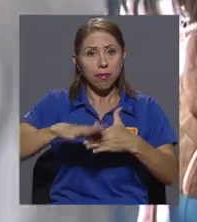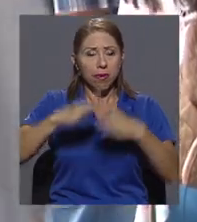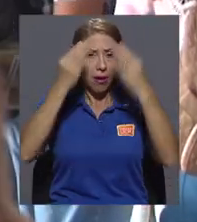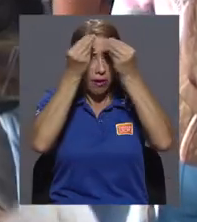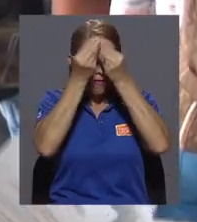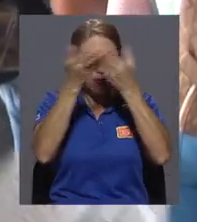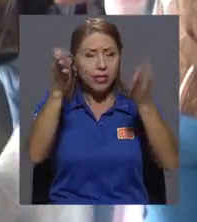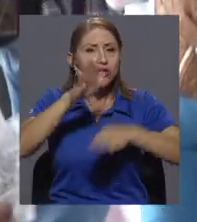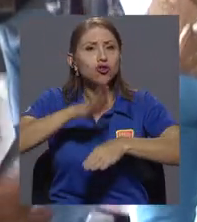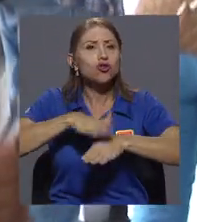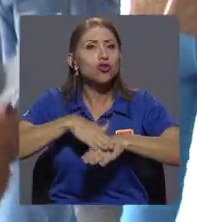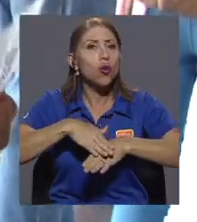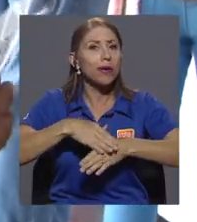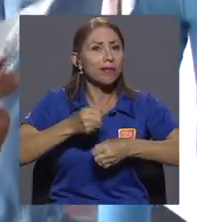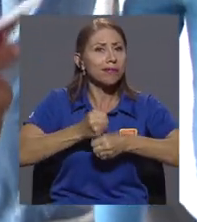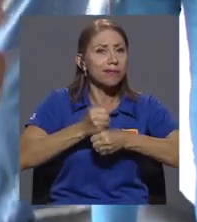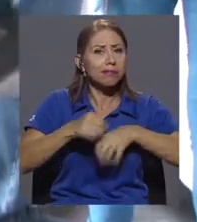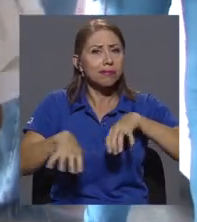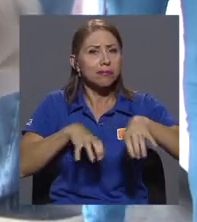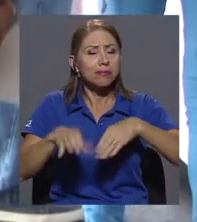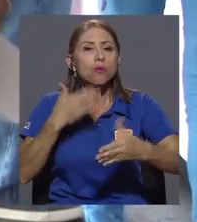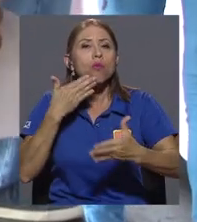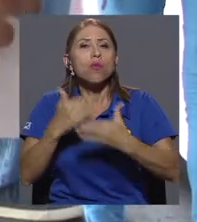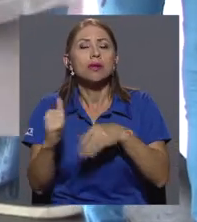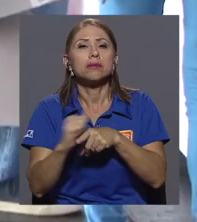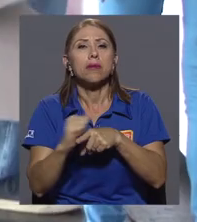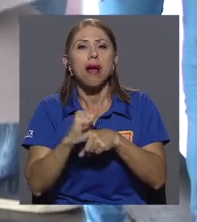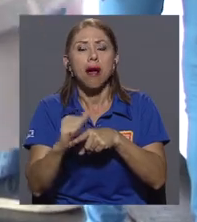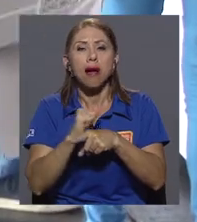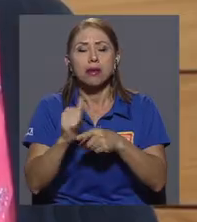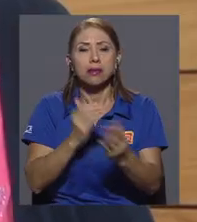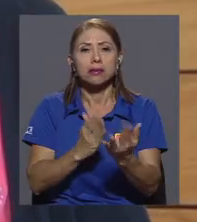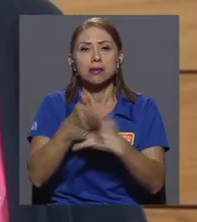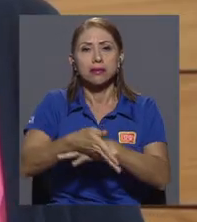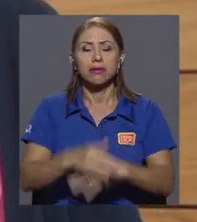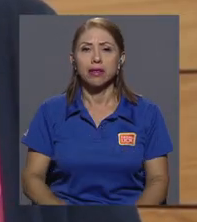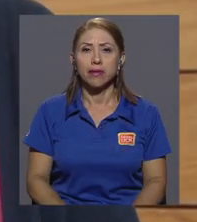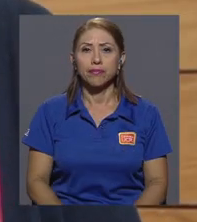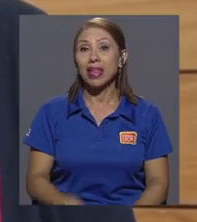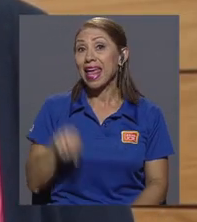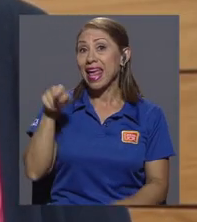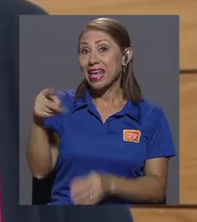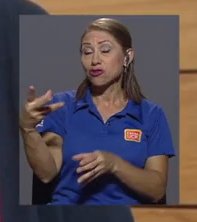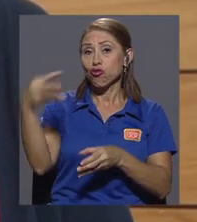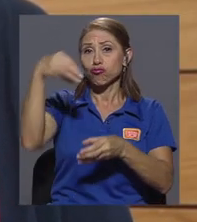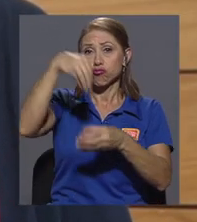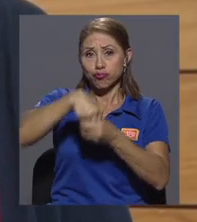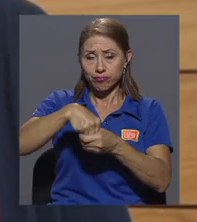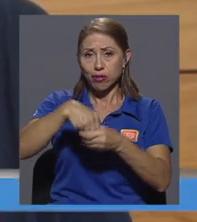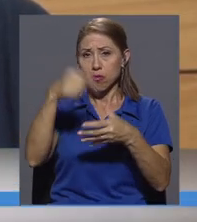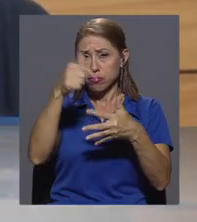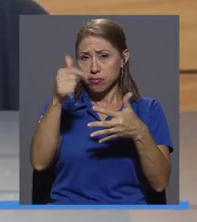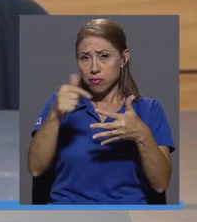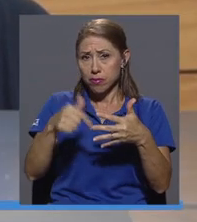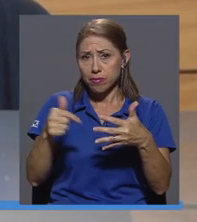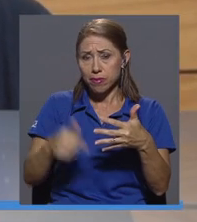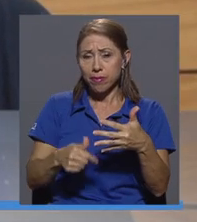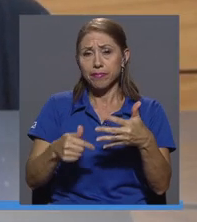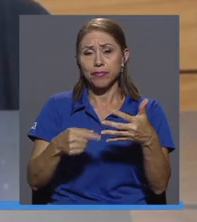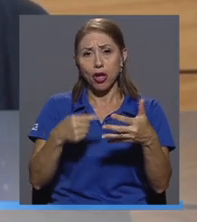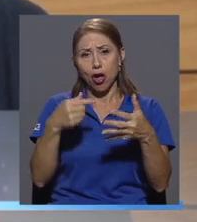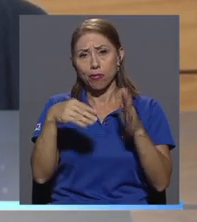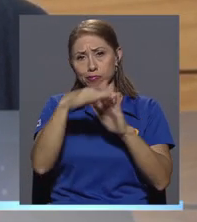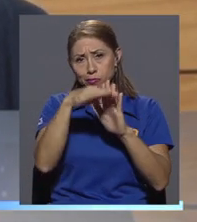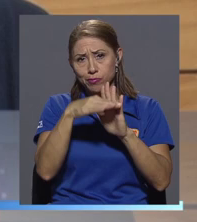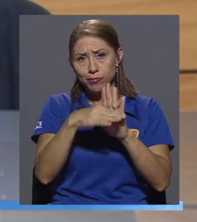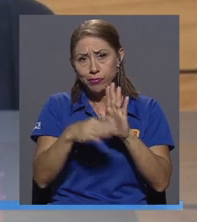sobre la actuación y buenas prácticas de accesibilidad. Eso contiene una serie de disposiciones de